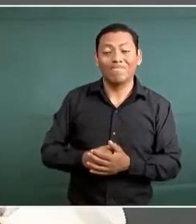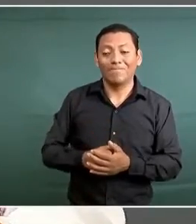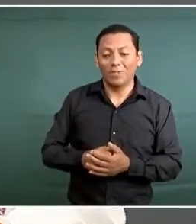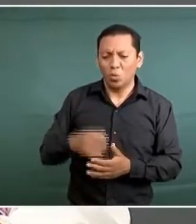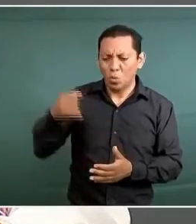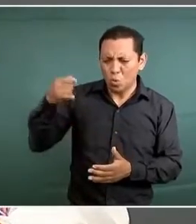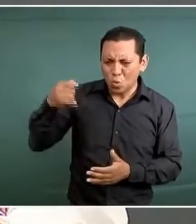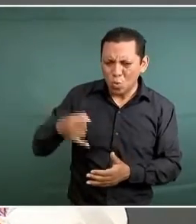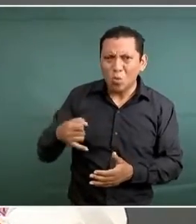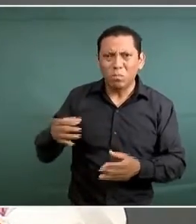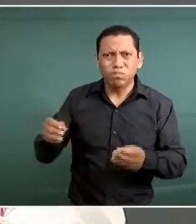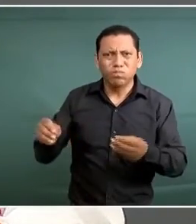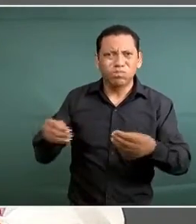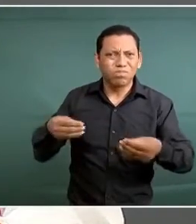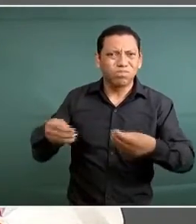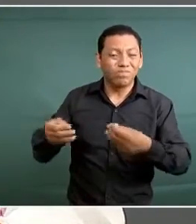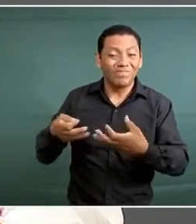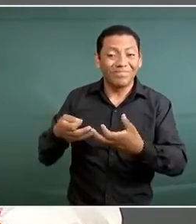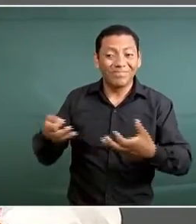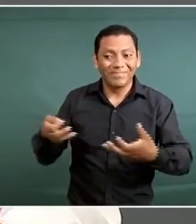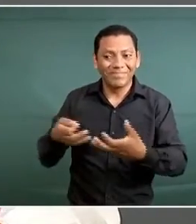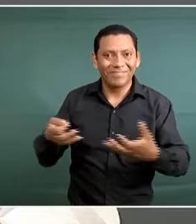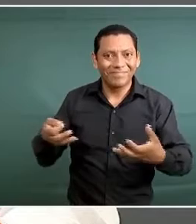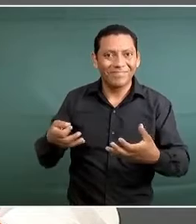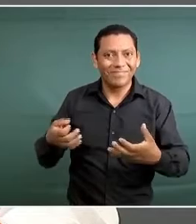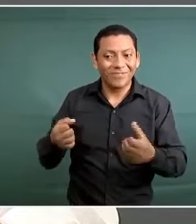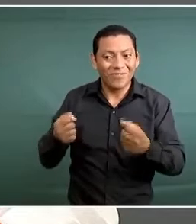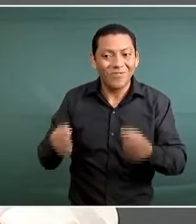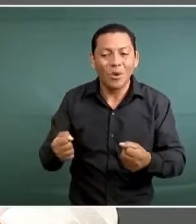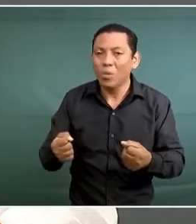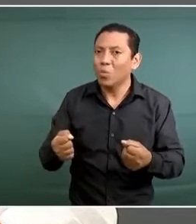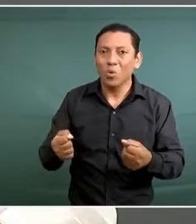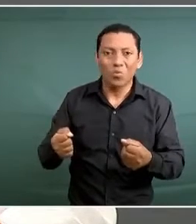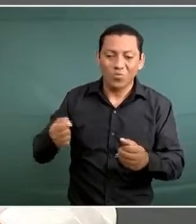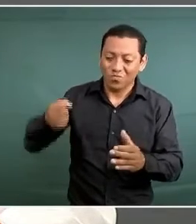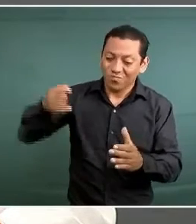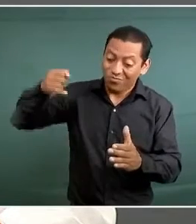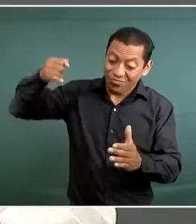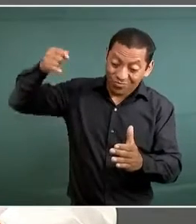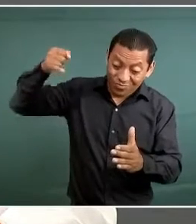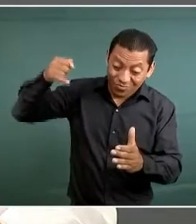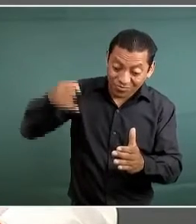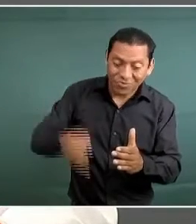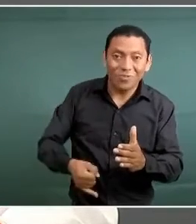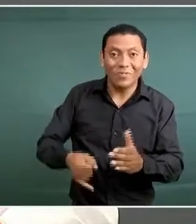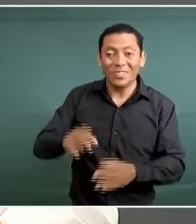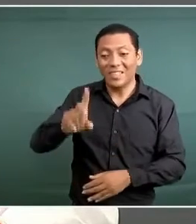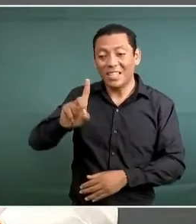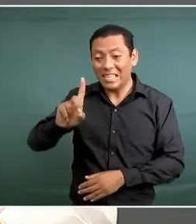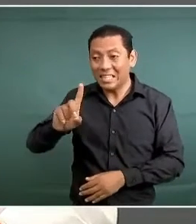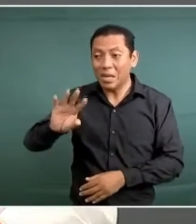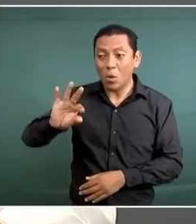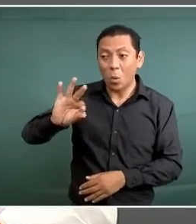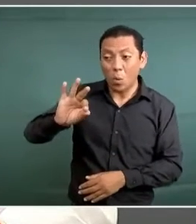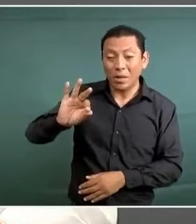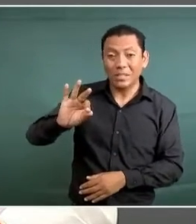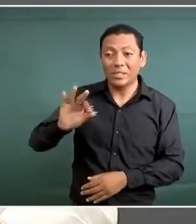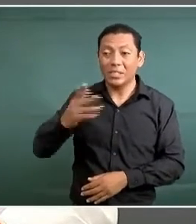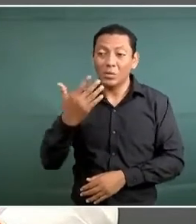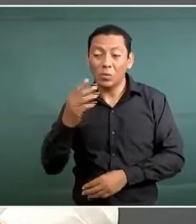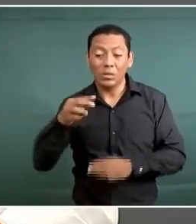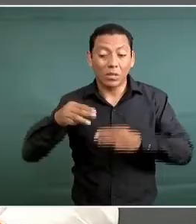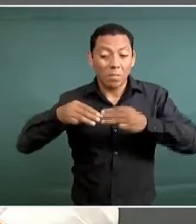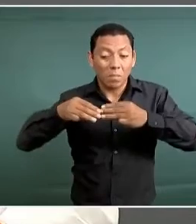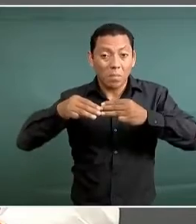fango ahí la tierra firme está a 30 40 a 50 metros